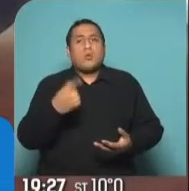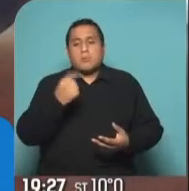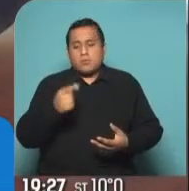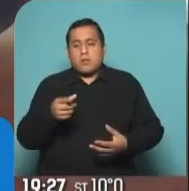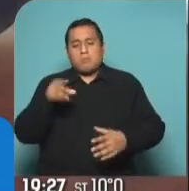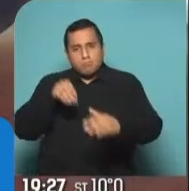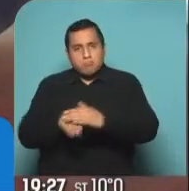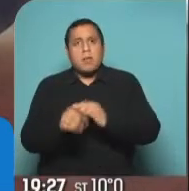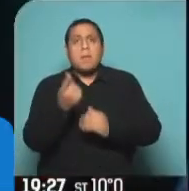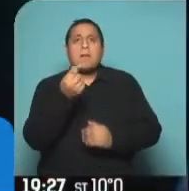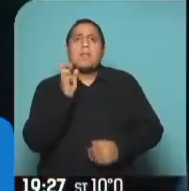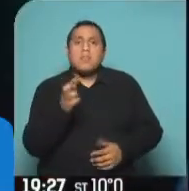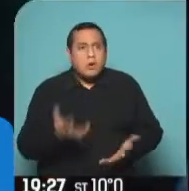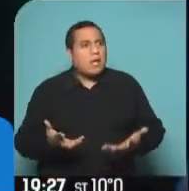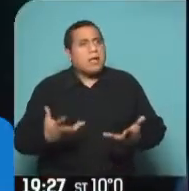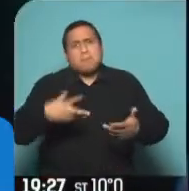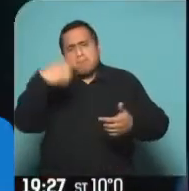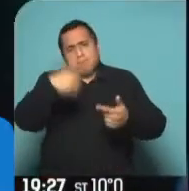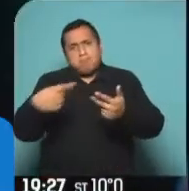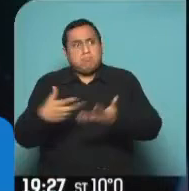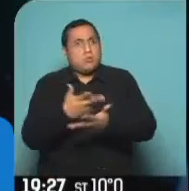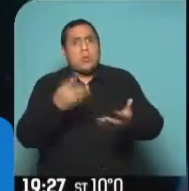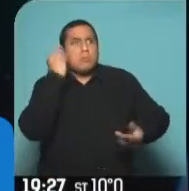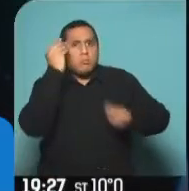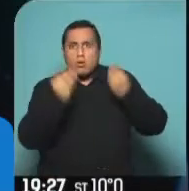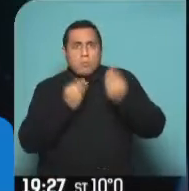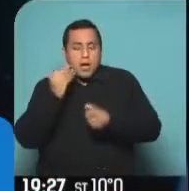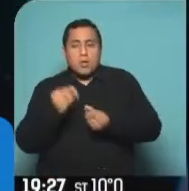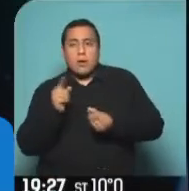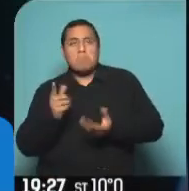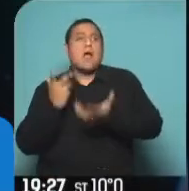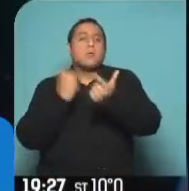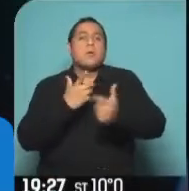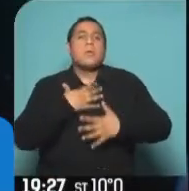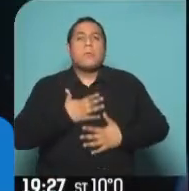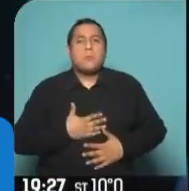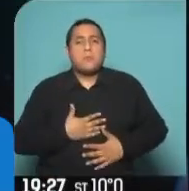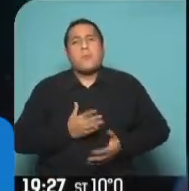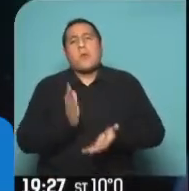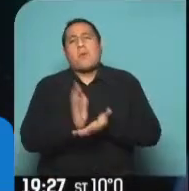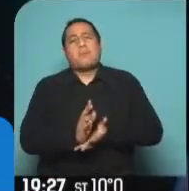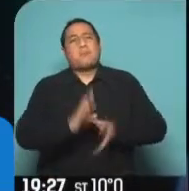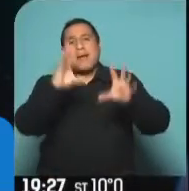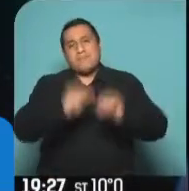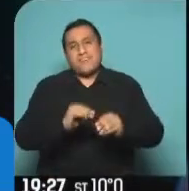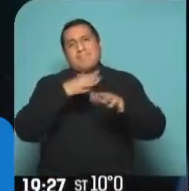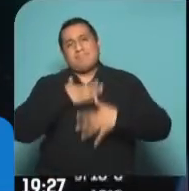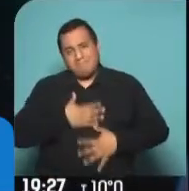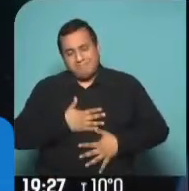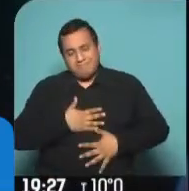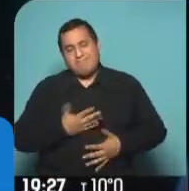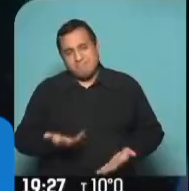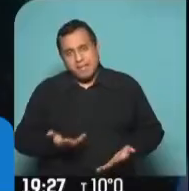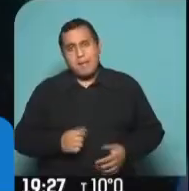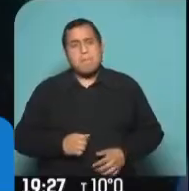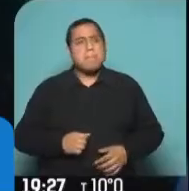el país. Había que calmar esa ansiedad de los primeros días. Concluido esta etapa de tranquilizar las